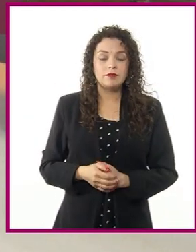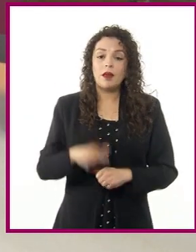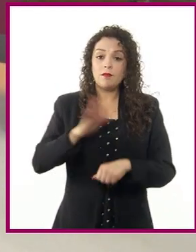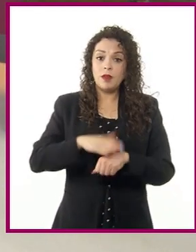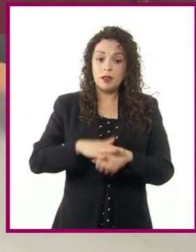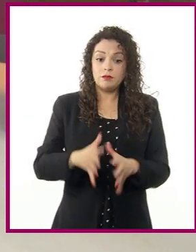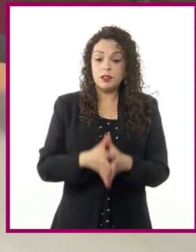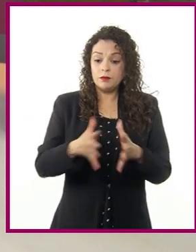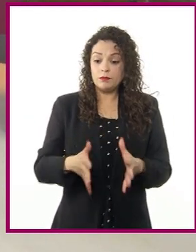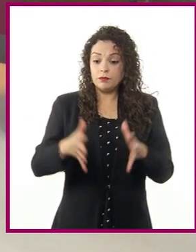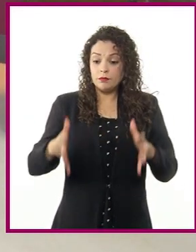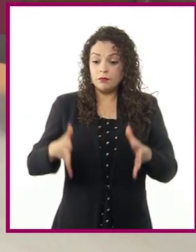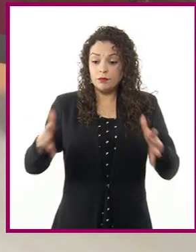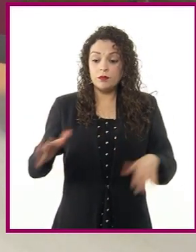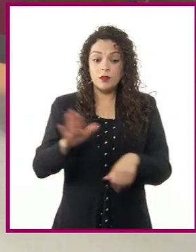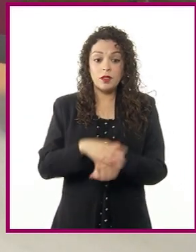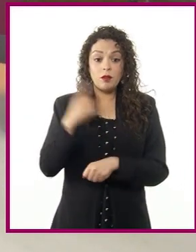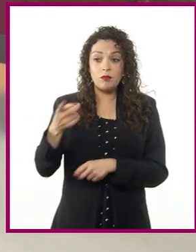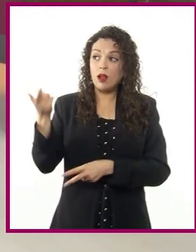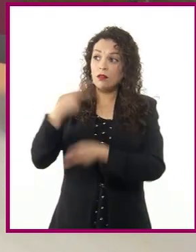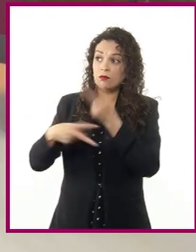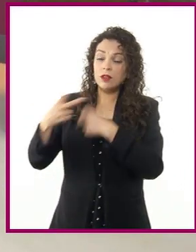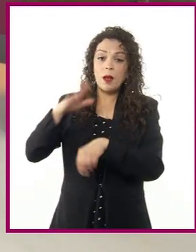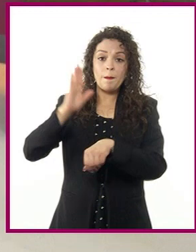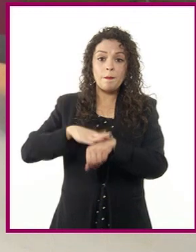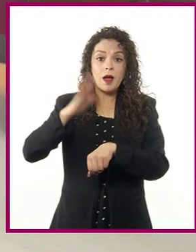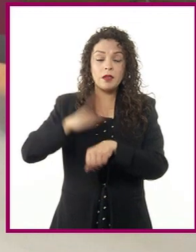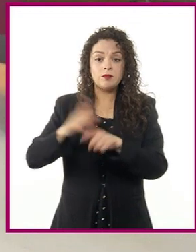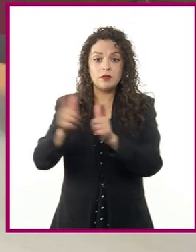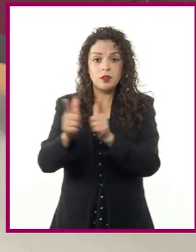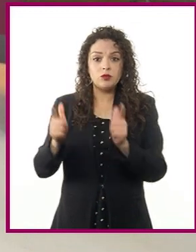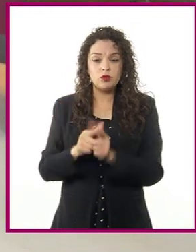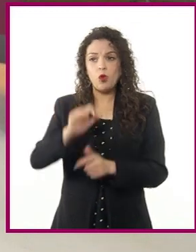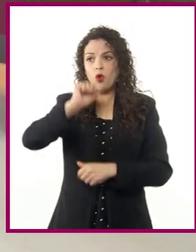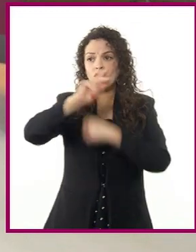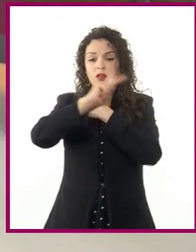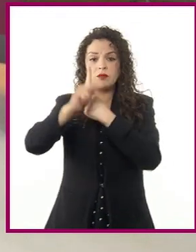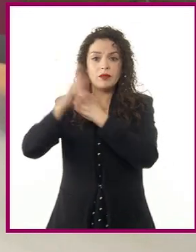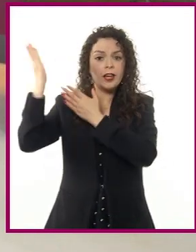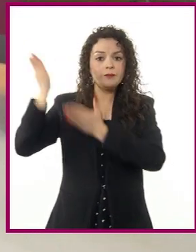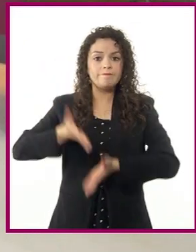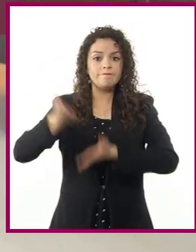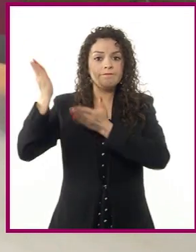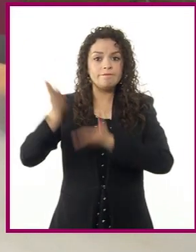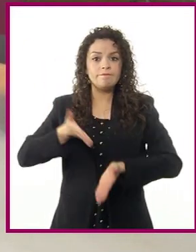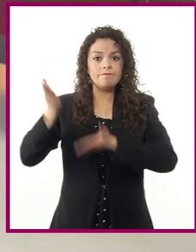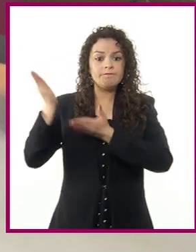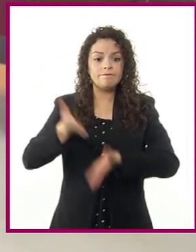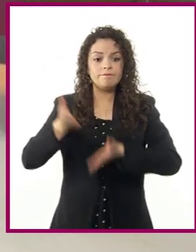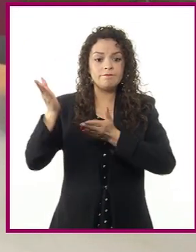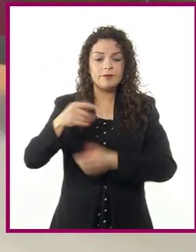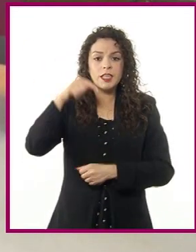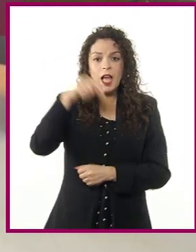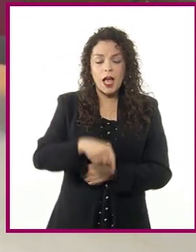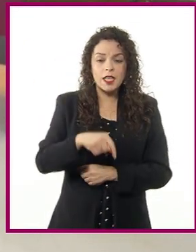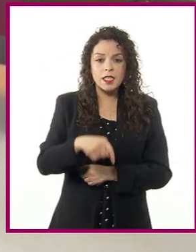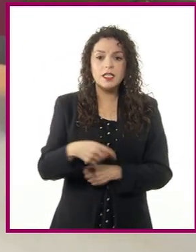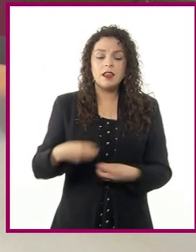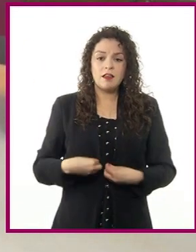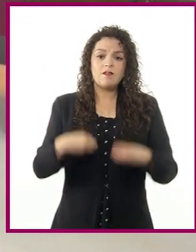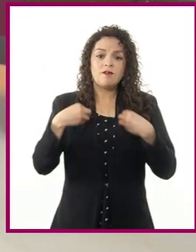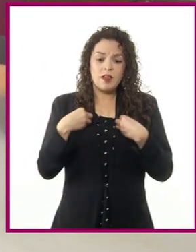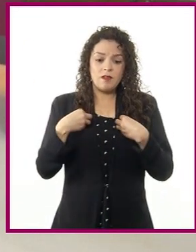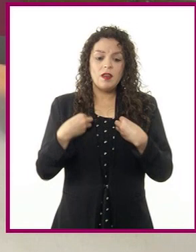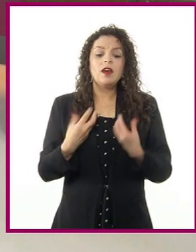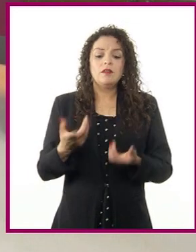acrecentó con la posterior incorporación de grupos provenientes de otros países y se han incorporado paulatinamente tanto